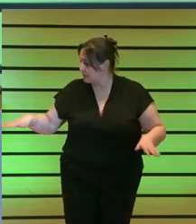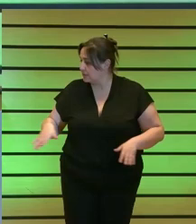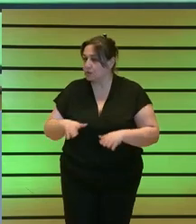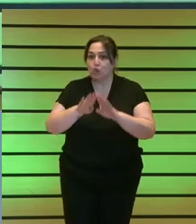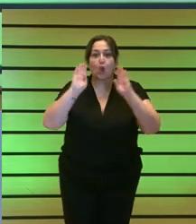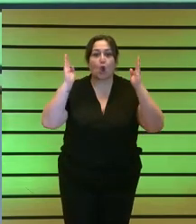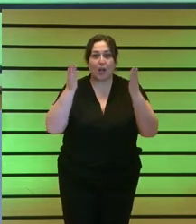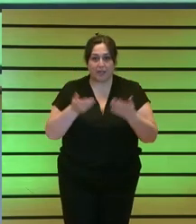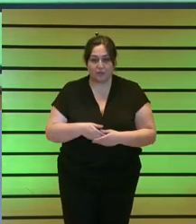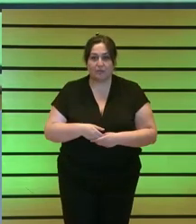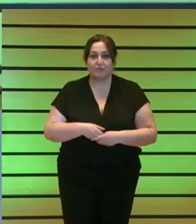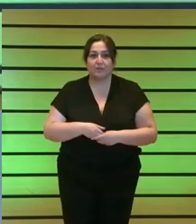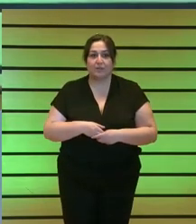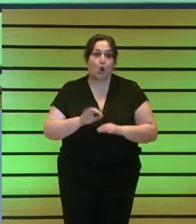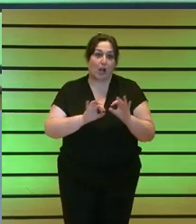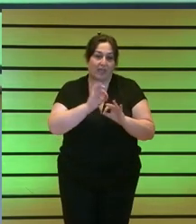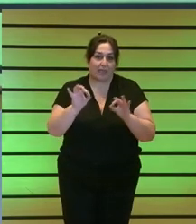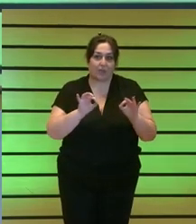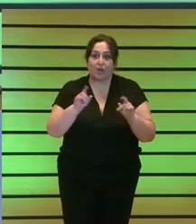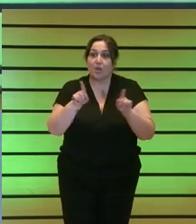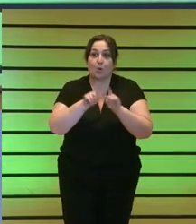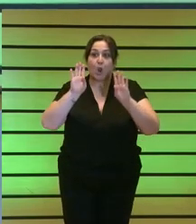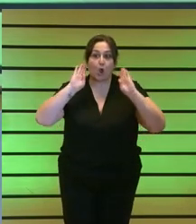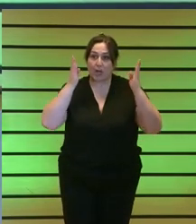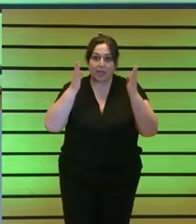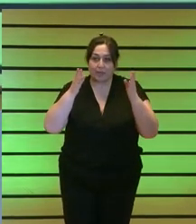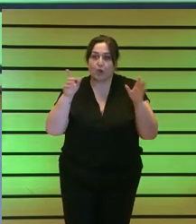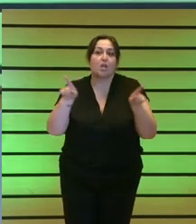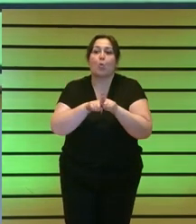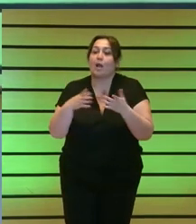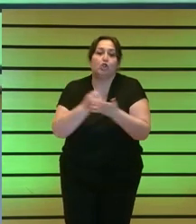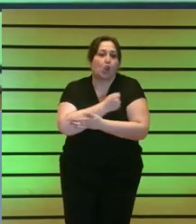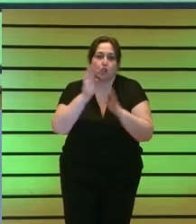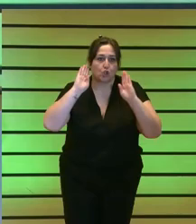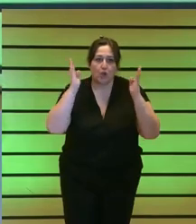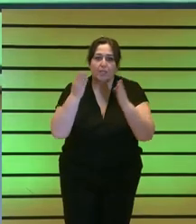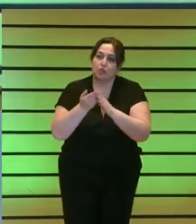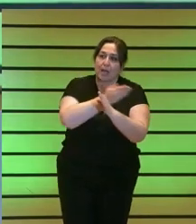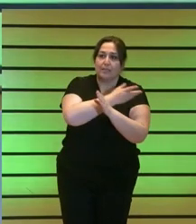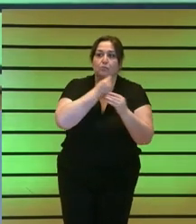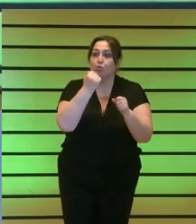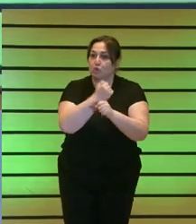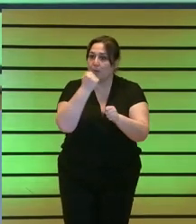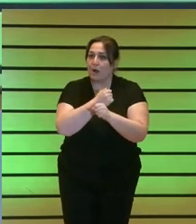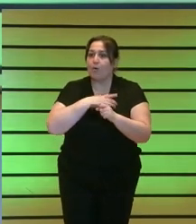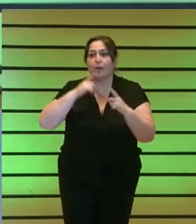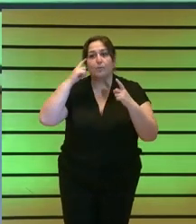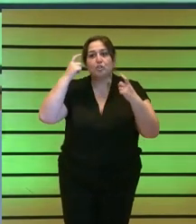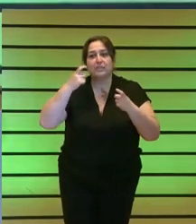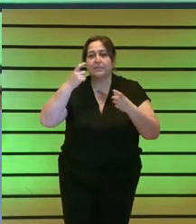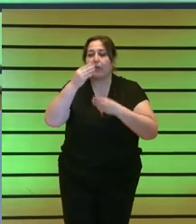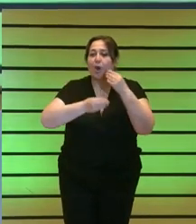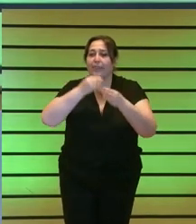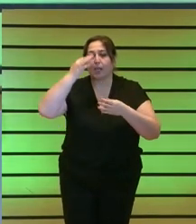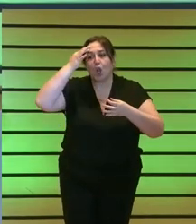este congreso No hemos tenido pues como todos los congresos Muchas tareas y mucho trabajo pero lo hemos intentado hacer con coherencia para también